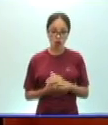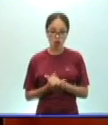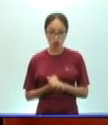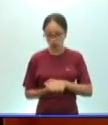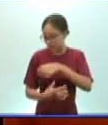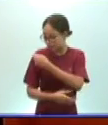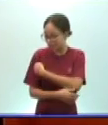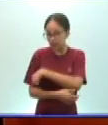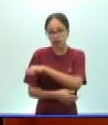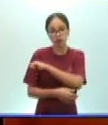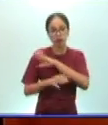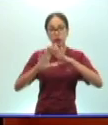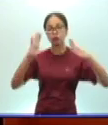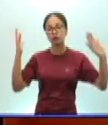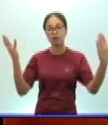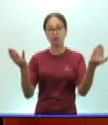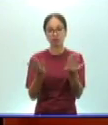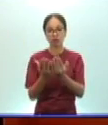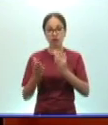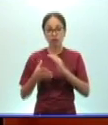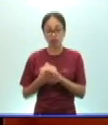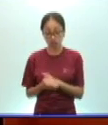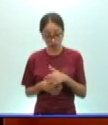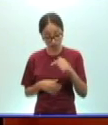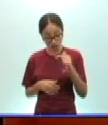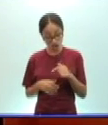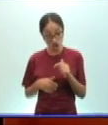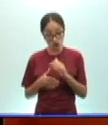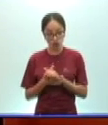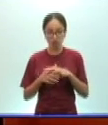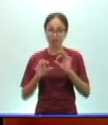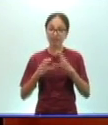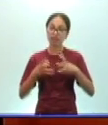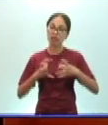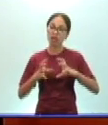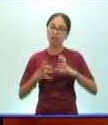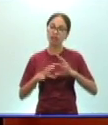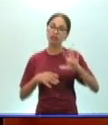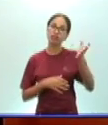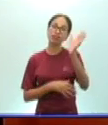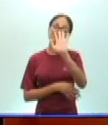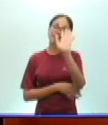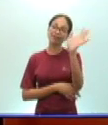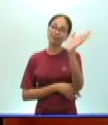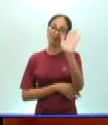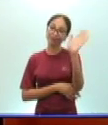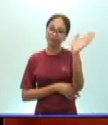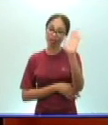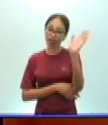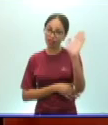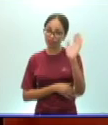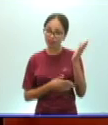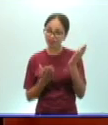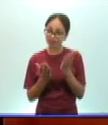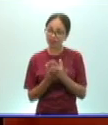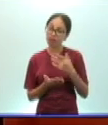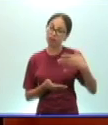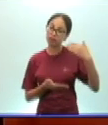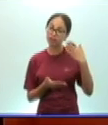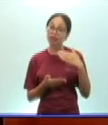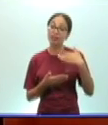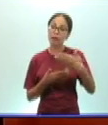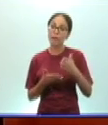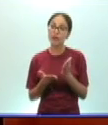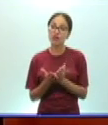en general. Entonces, de esta forma ya me estoy despidiendo de ustedes hasta un próximo encuentro para juntos